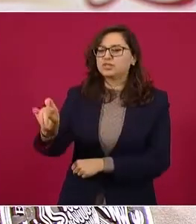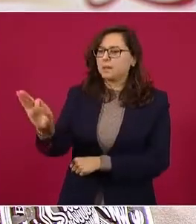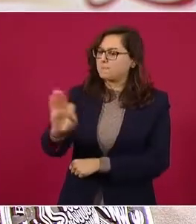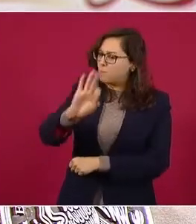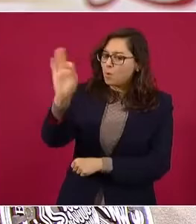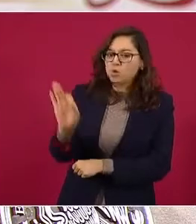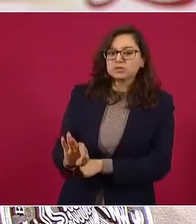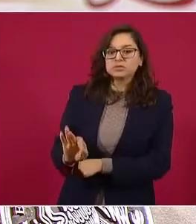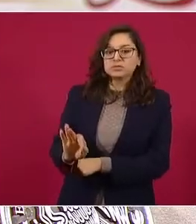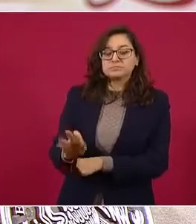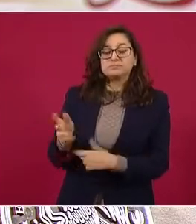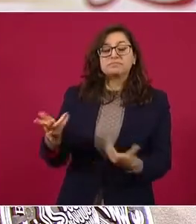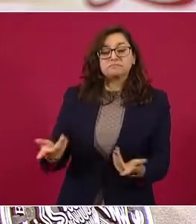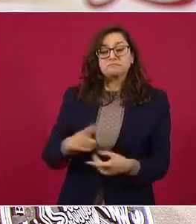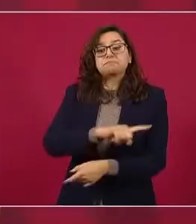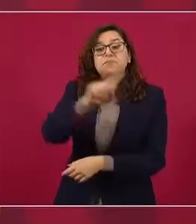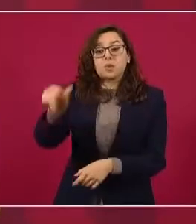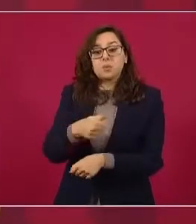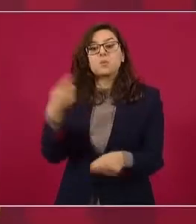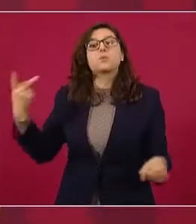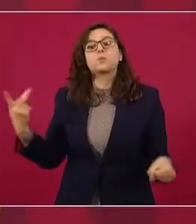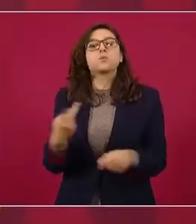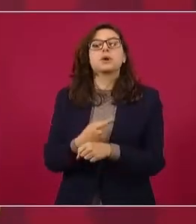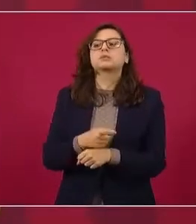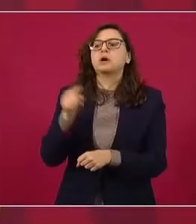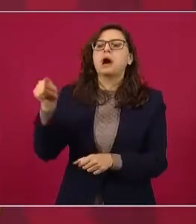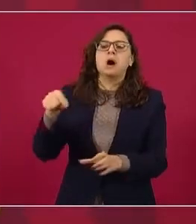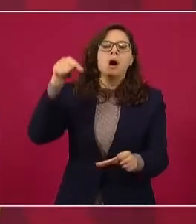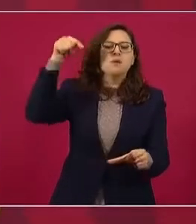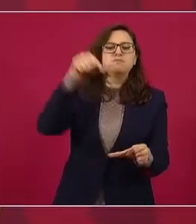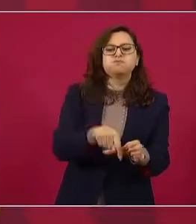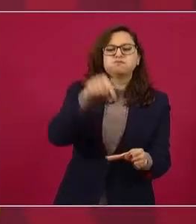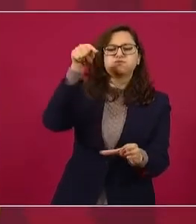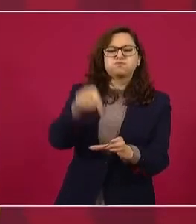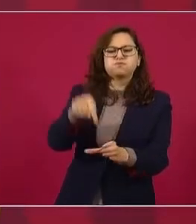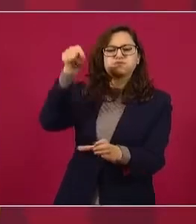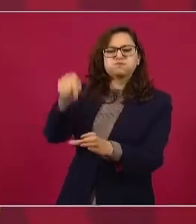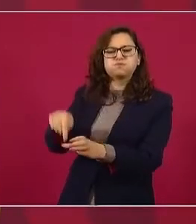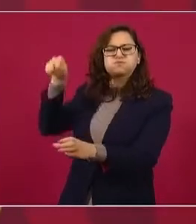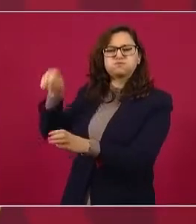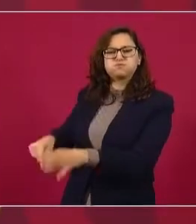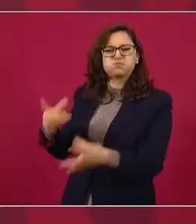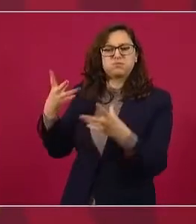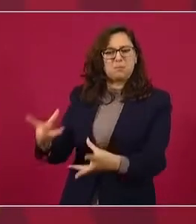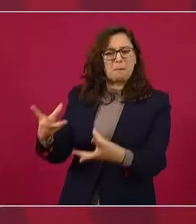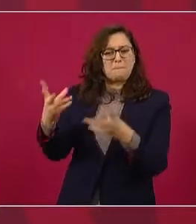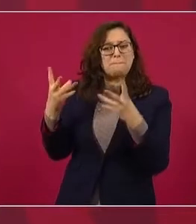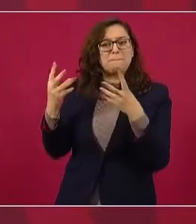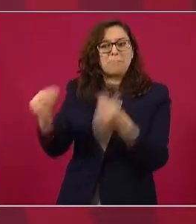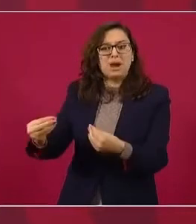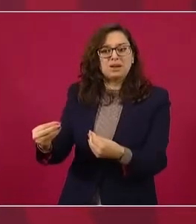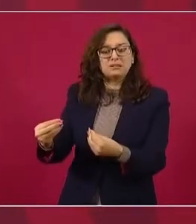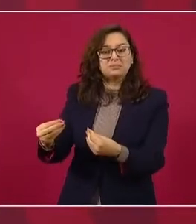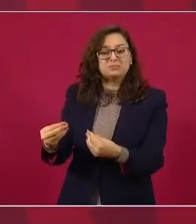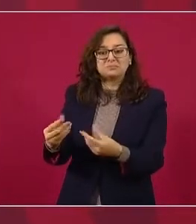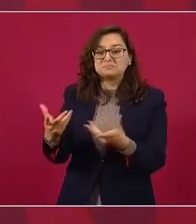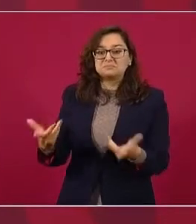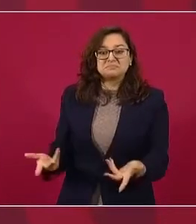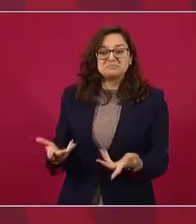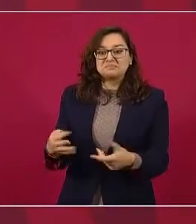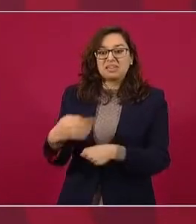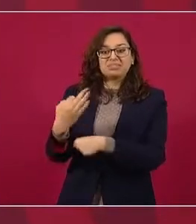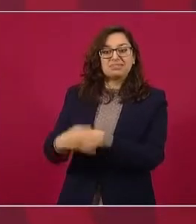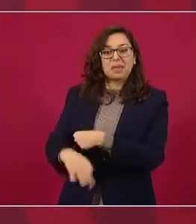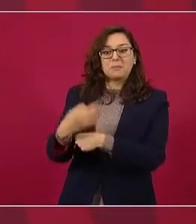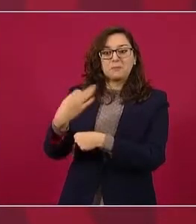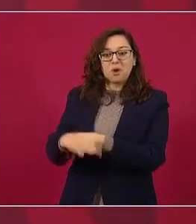día perforaron miles de pozos que no tenían mayor duración, eran pozos